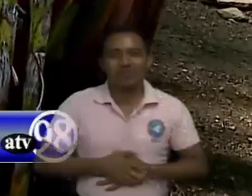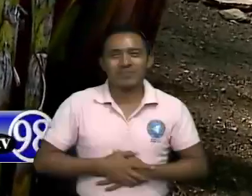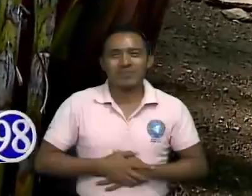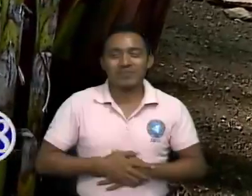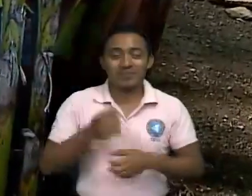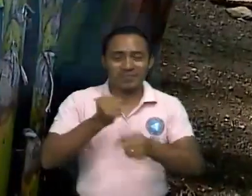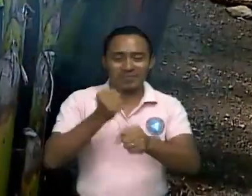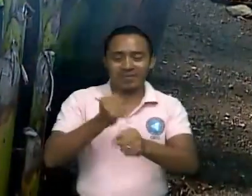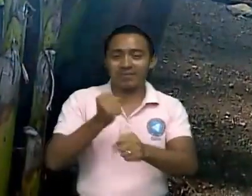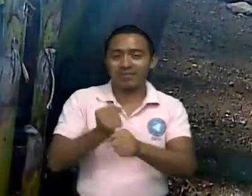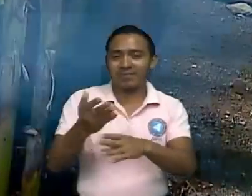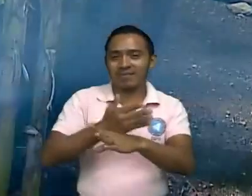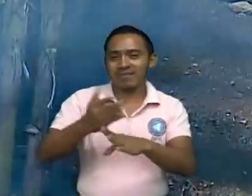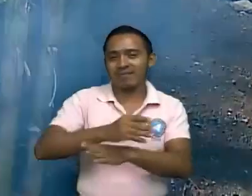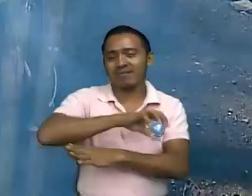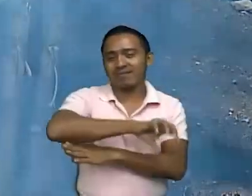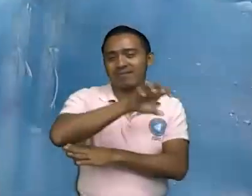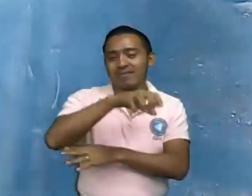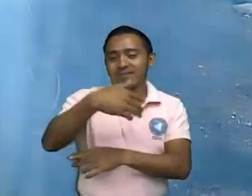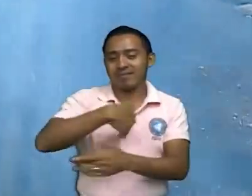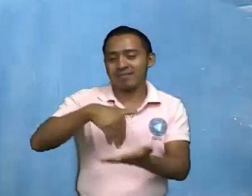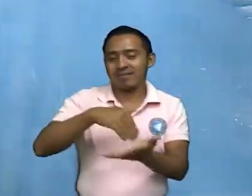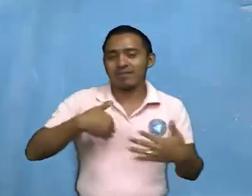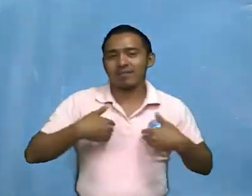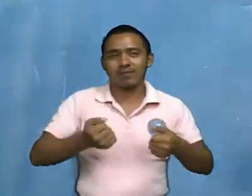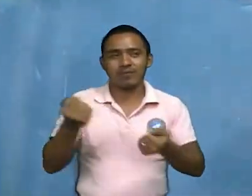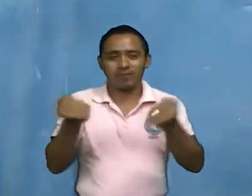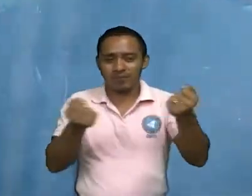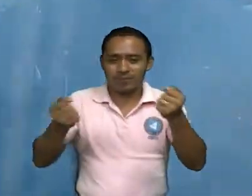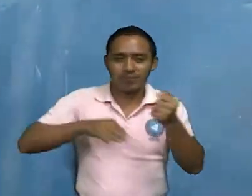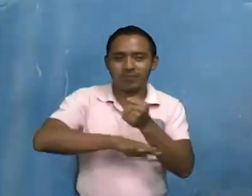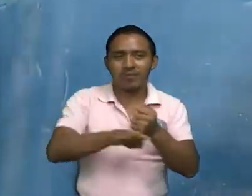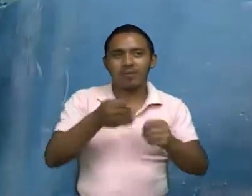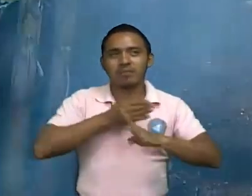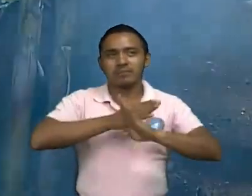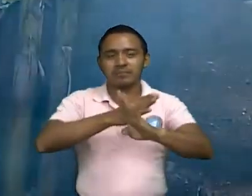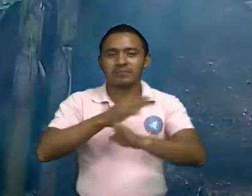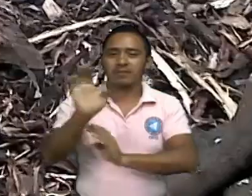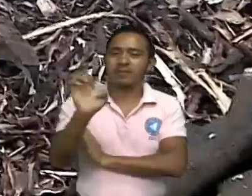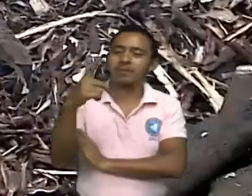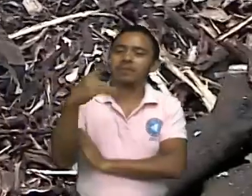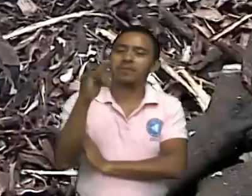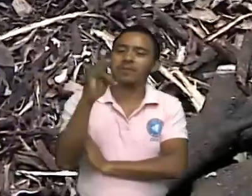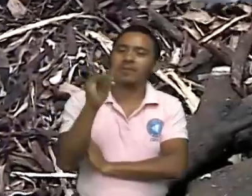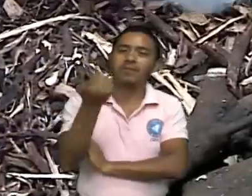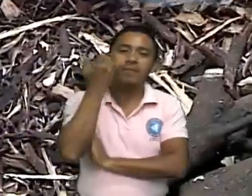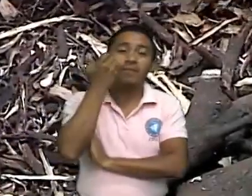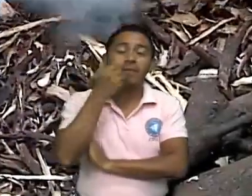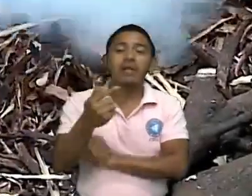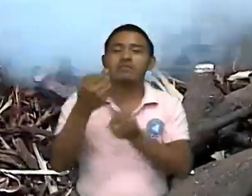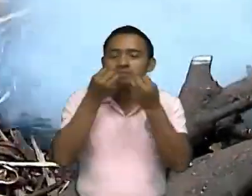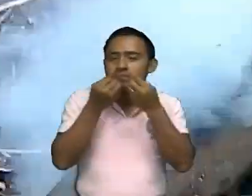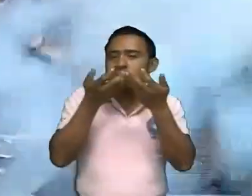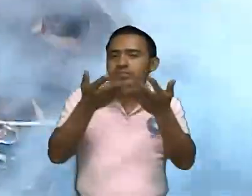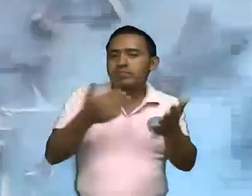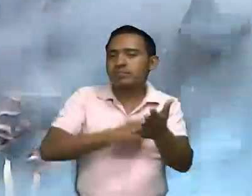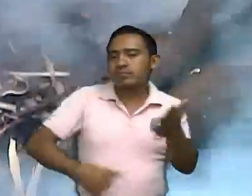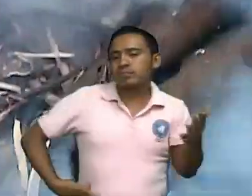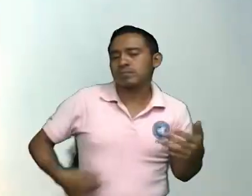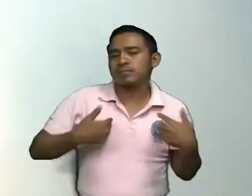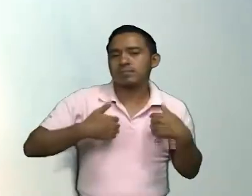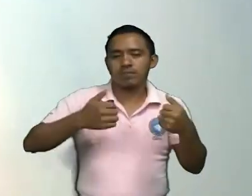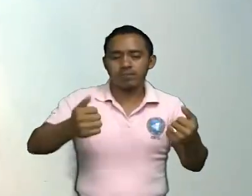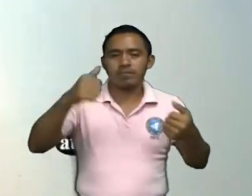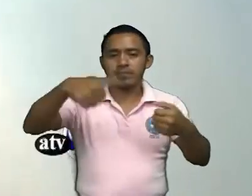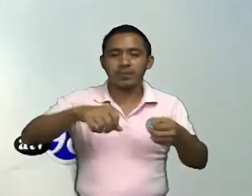El trabajo en las unidades de salud, clínicas móviles y acciones antiepidémicas no se detiene. Así lo dieron a conocer autoridades del Ministerio de